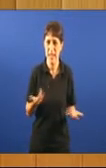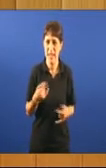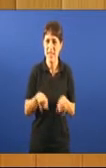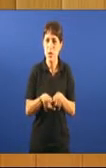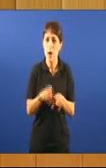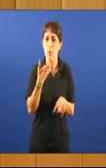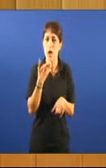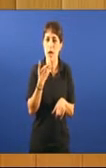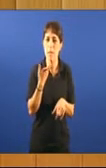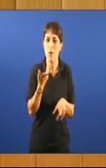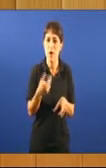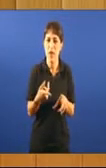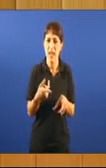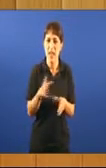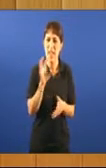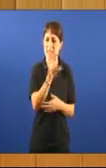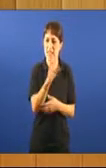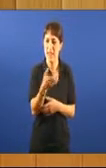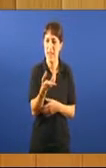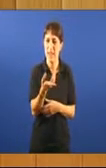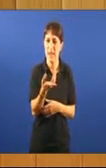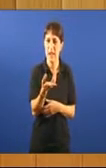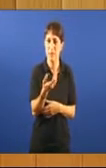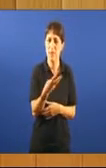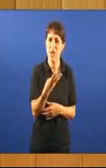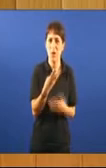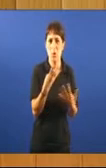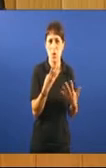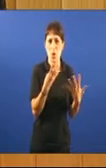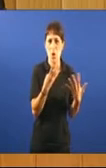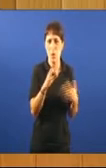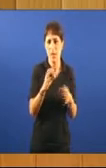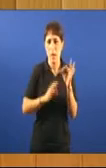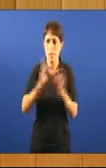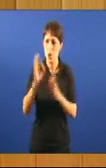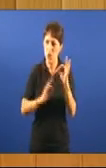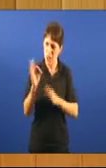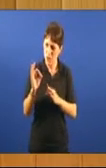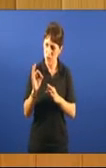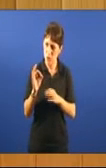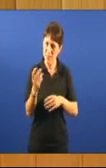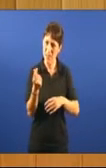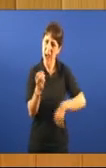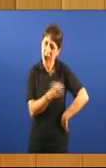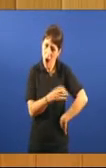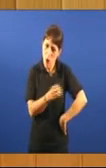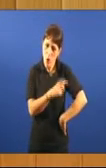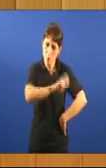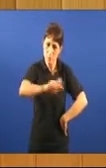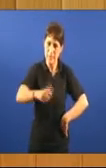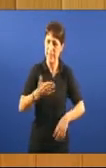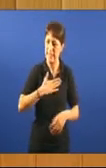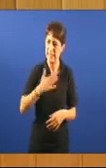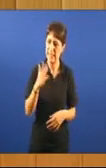xestiona o 40% do aforro dos galegos e das galegas e concede o 60% do crédito. Como